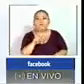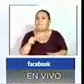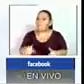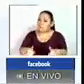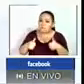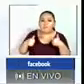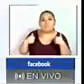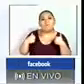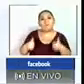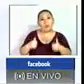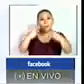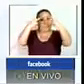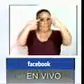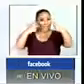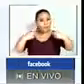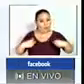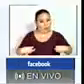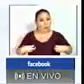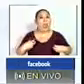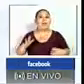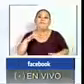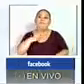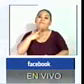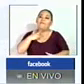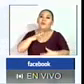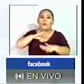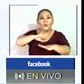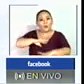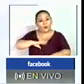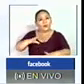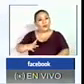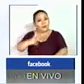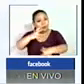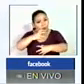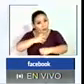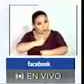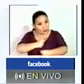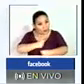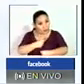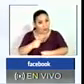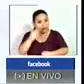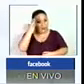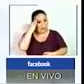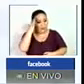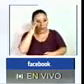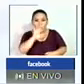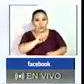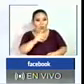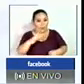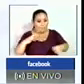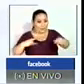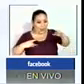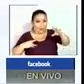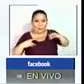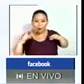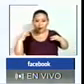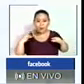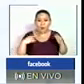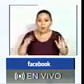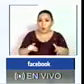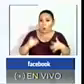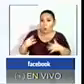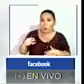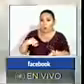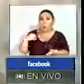estricto control, el paciente ya siente confianza y sabe que no se va a contaminar en algo tan necesario como una